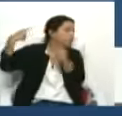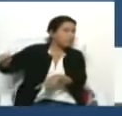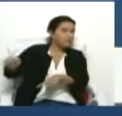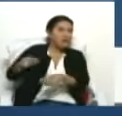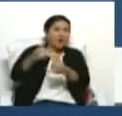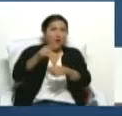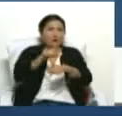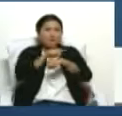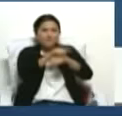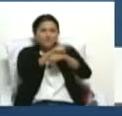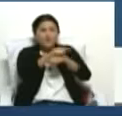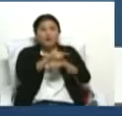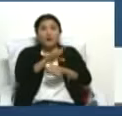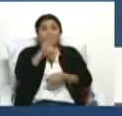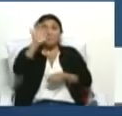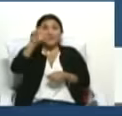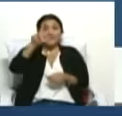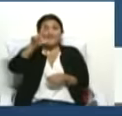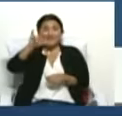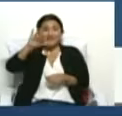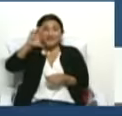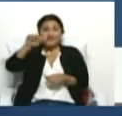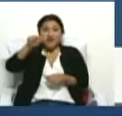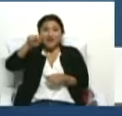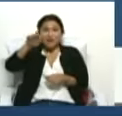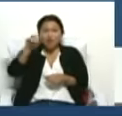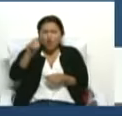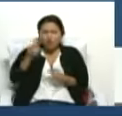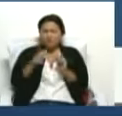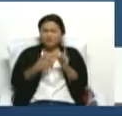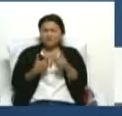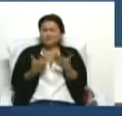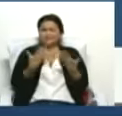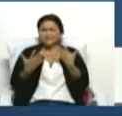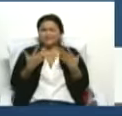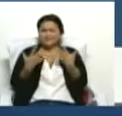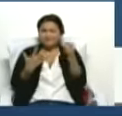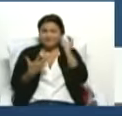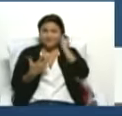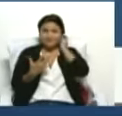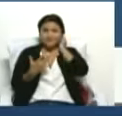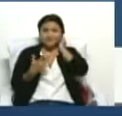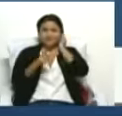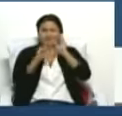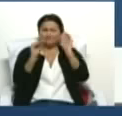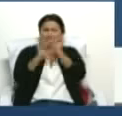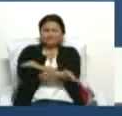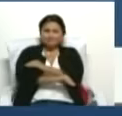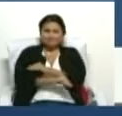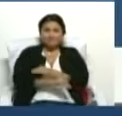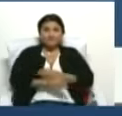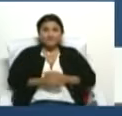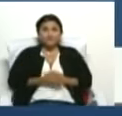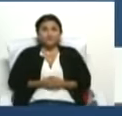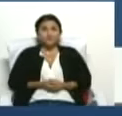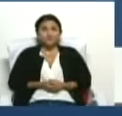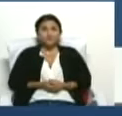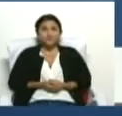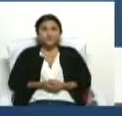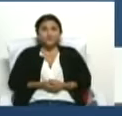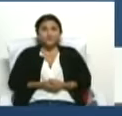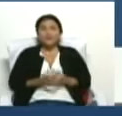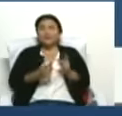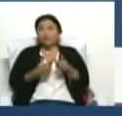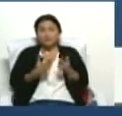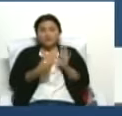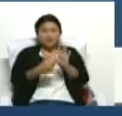¿de qué estamos hablando, señores? Es bajo, es impropio utilizar algo tan